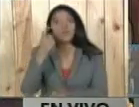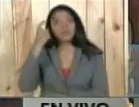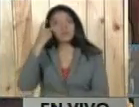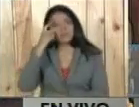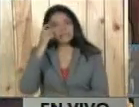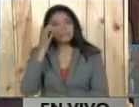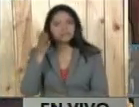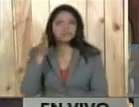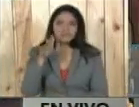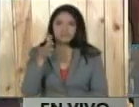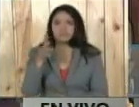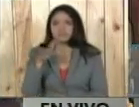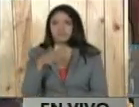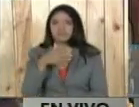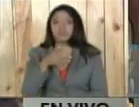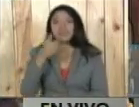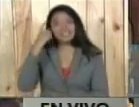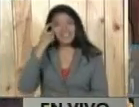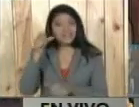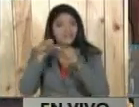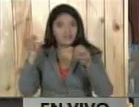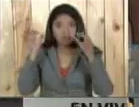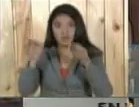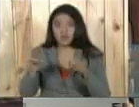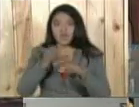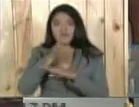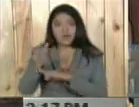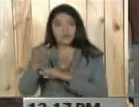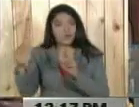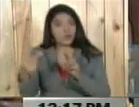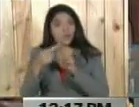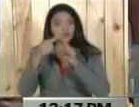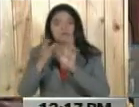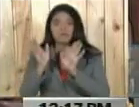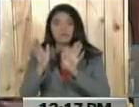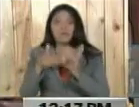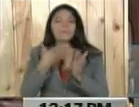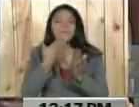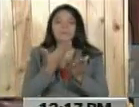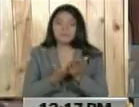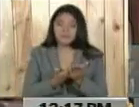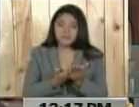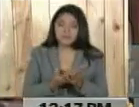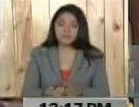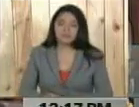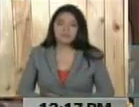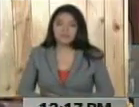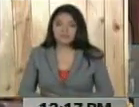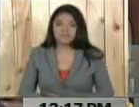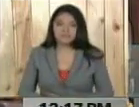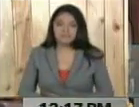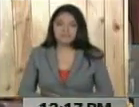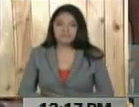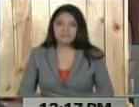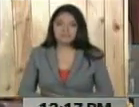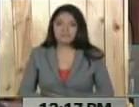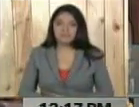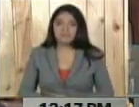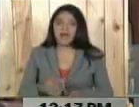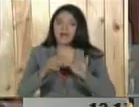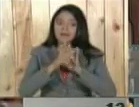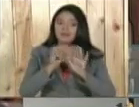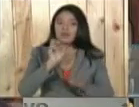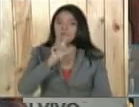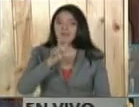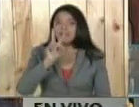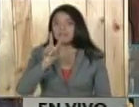ahí, una cita. Yo pido, activado el artículo 323,